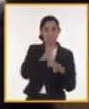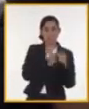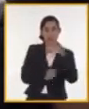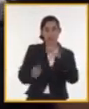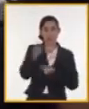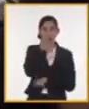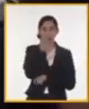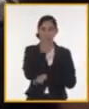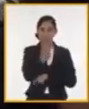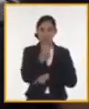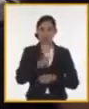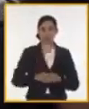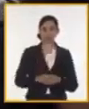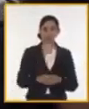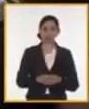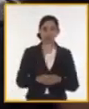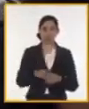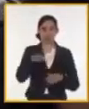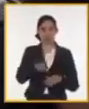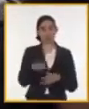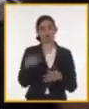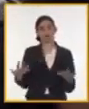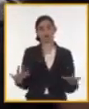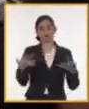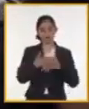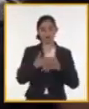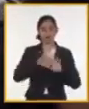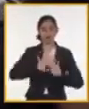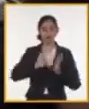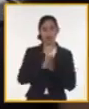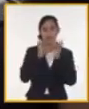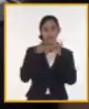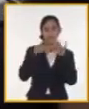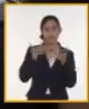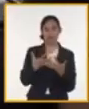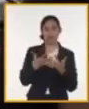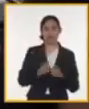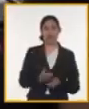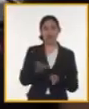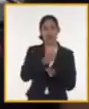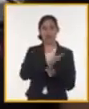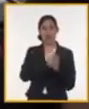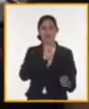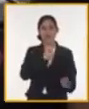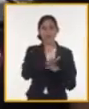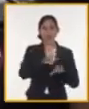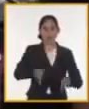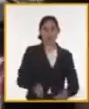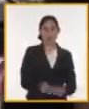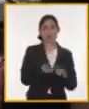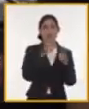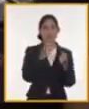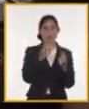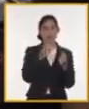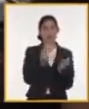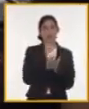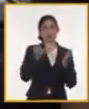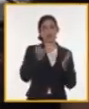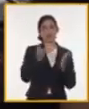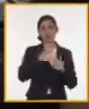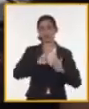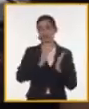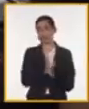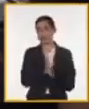brinda. Estas acciones se relacionan entre sí partiendo del cumplimiento de la misión establecida y de las